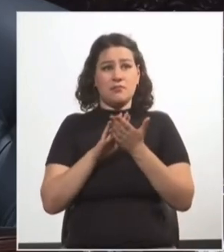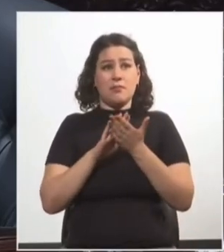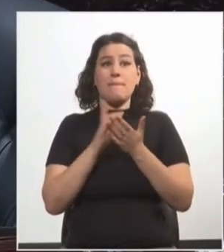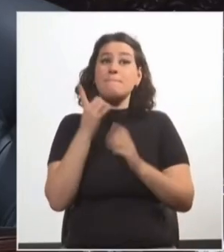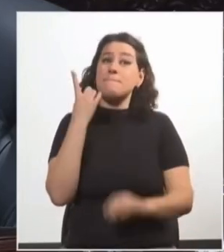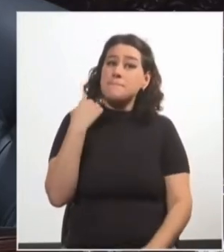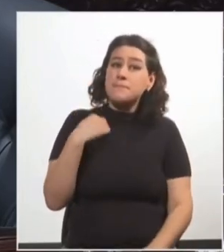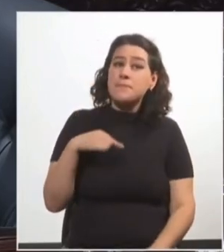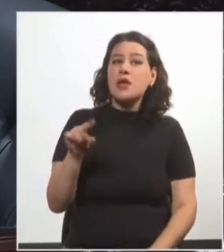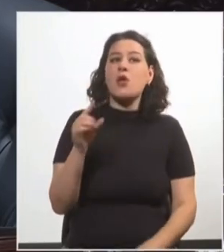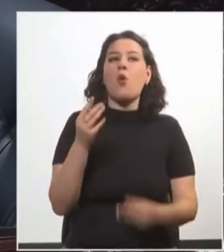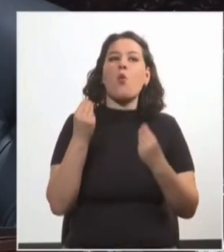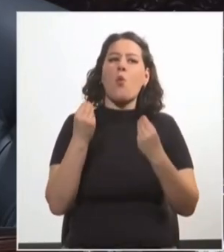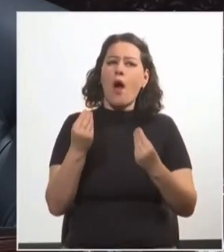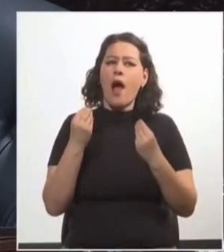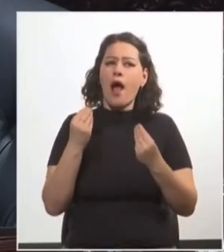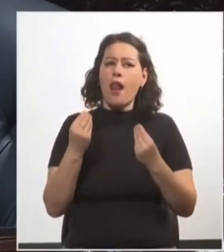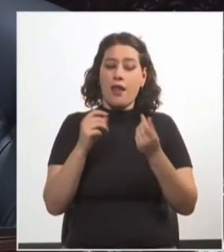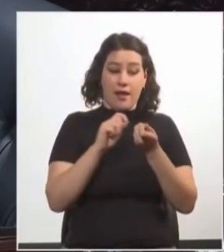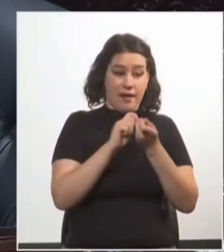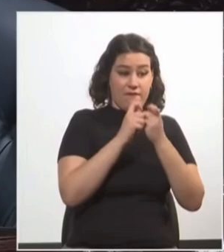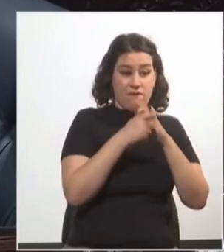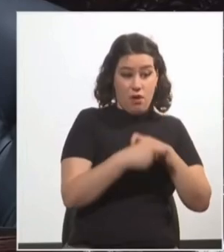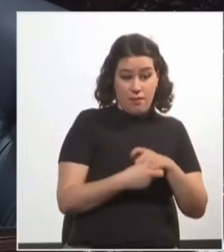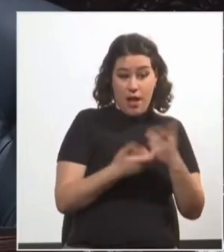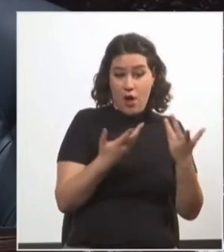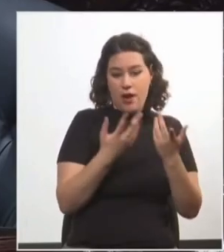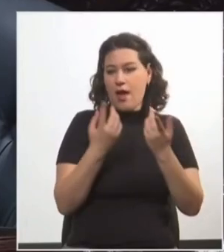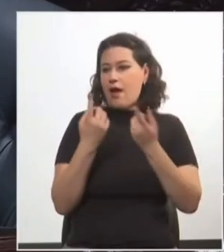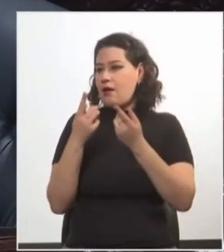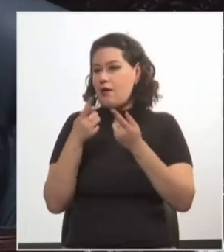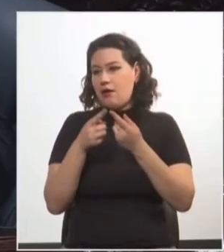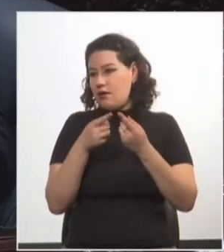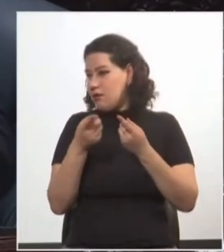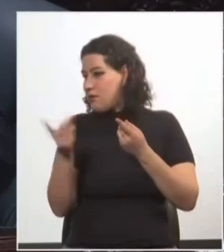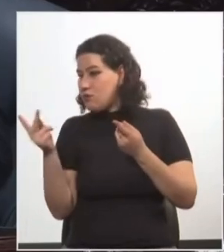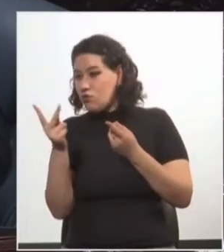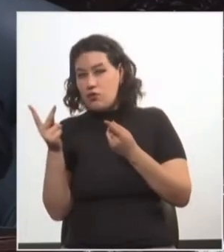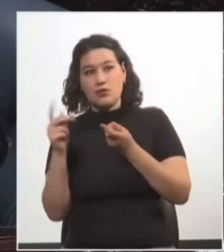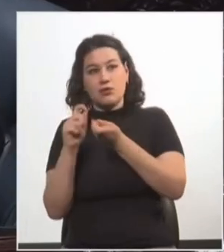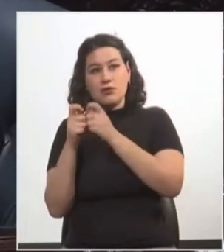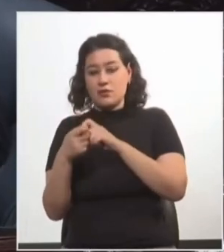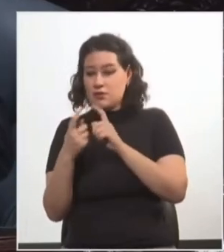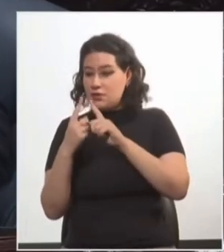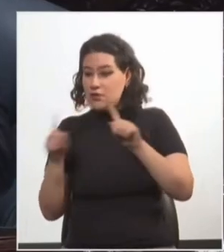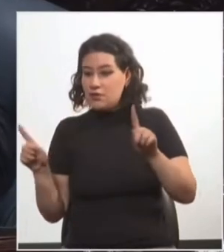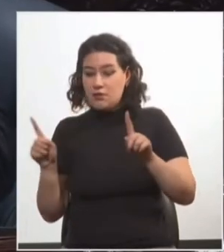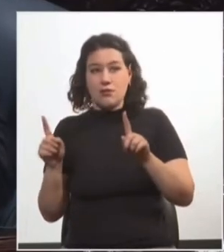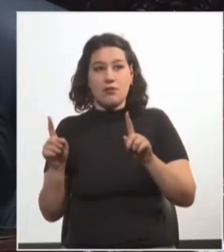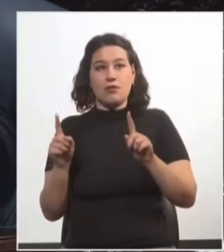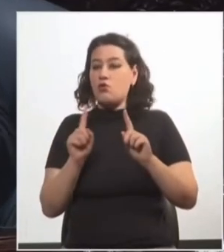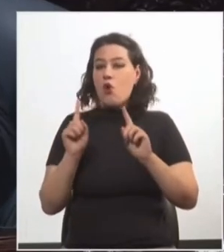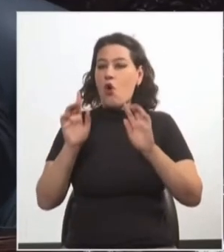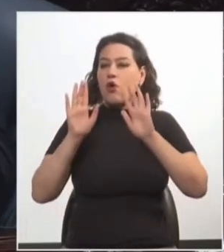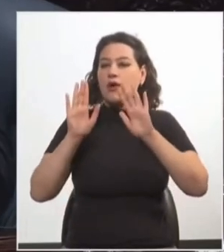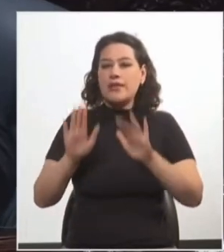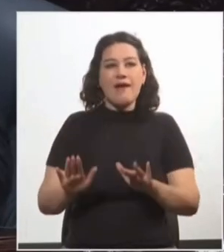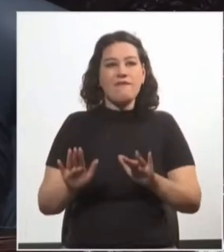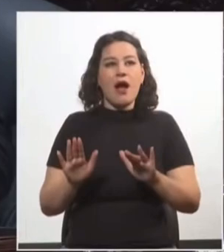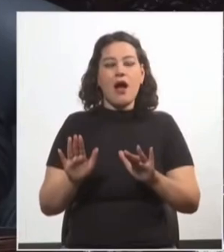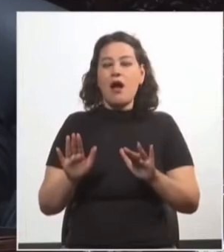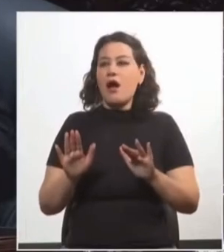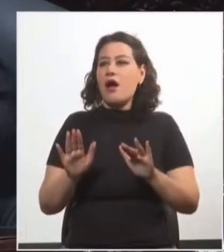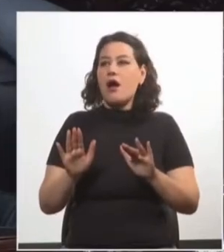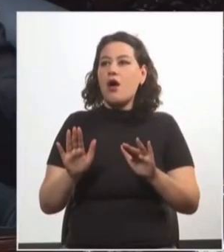Pero la diferencia con la reforma actual es que la reforma no quedaba en eso, no quedaba